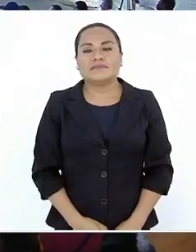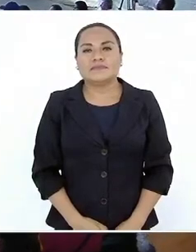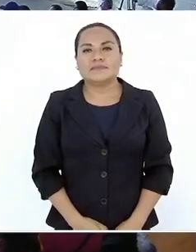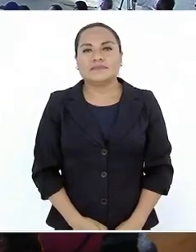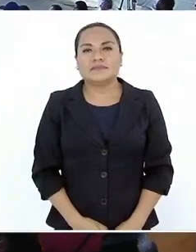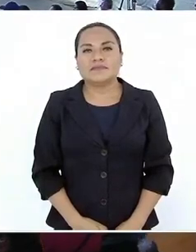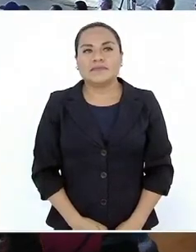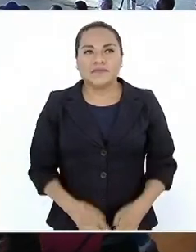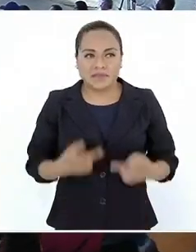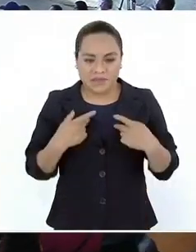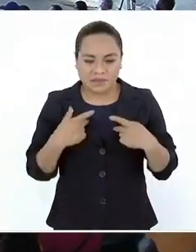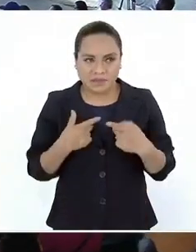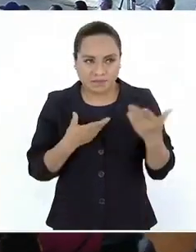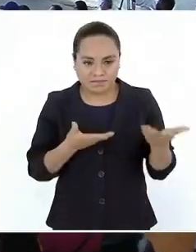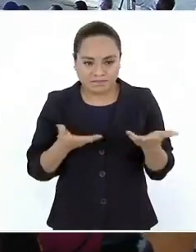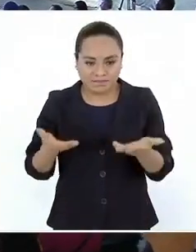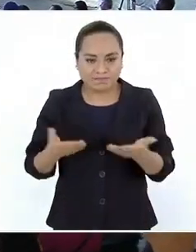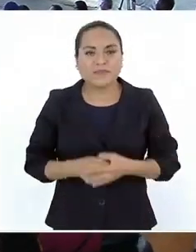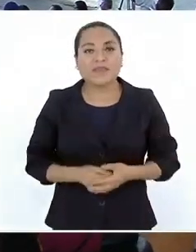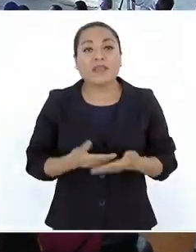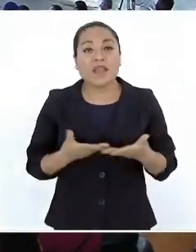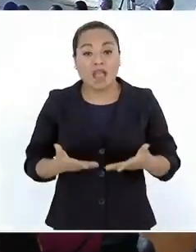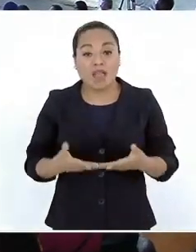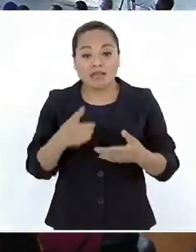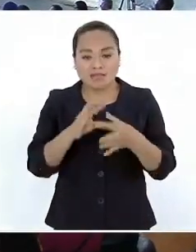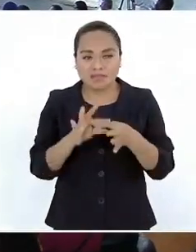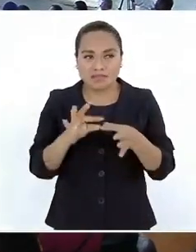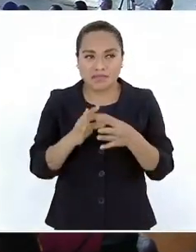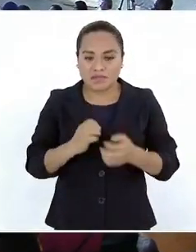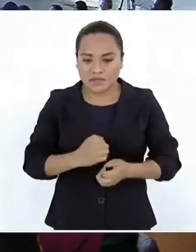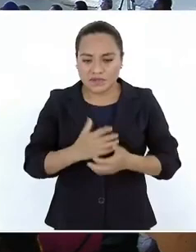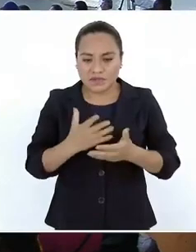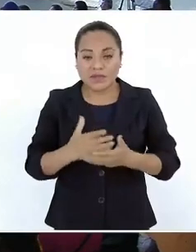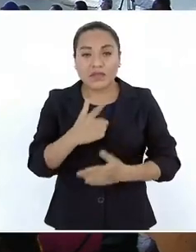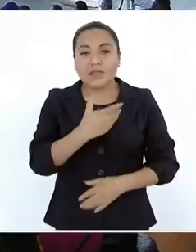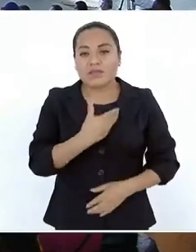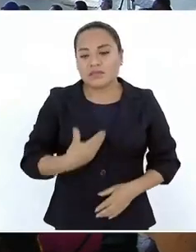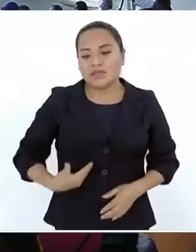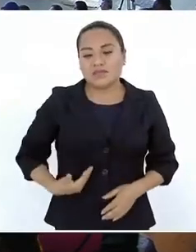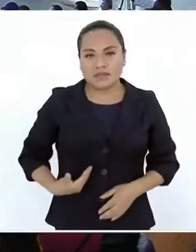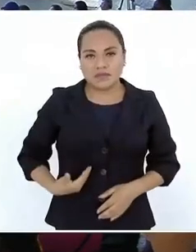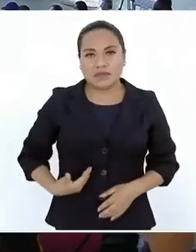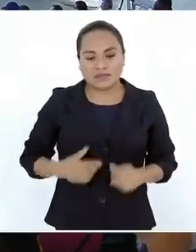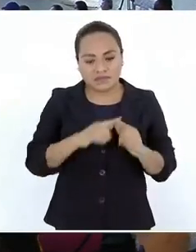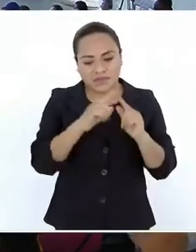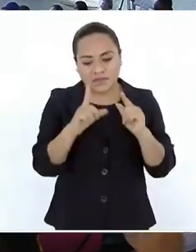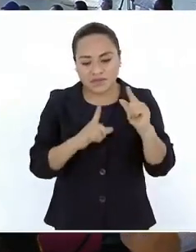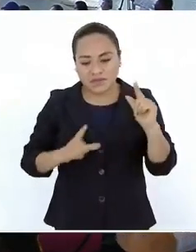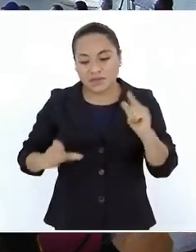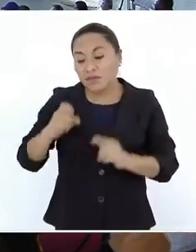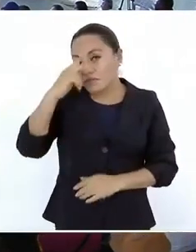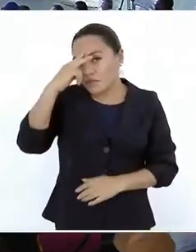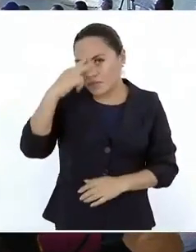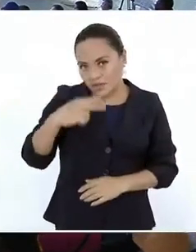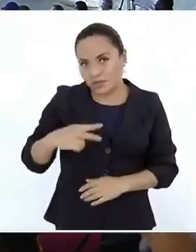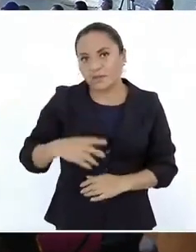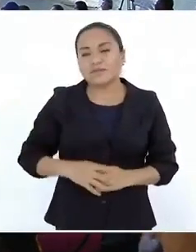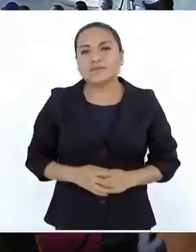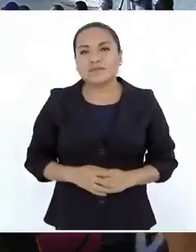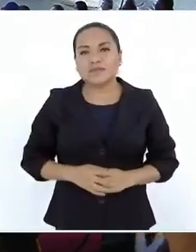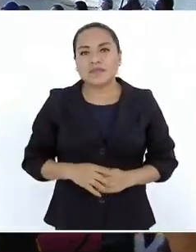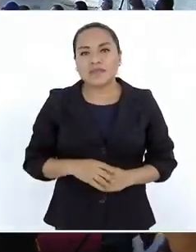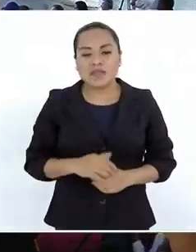Estimado público, escuchemos el mensaje que nos dirige el presidente constitucional de los Estados Unidos